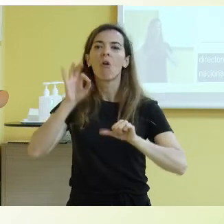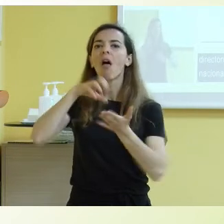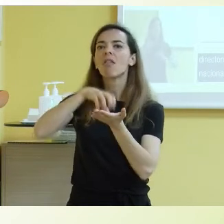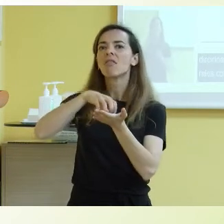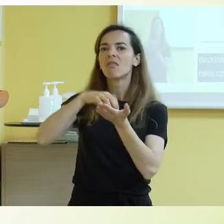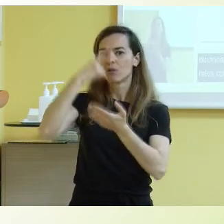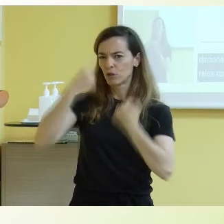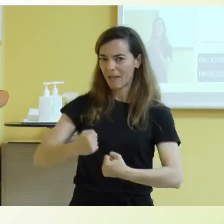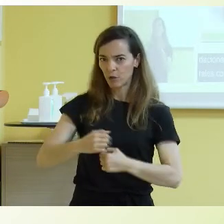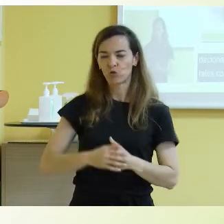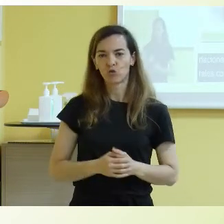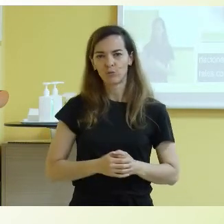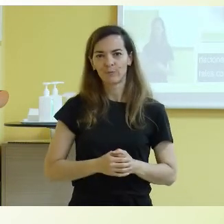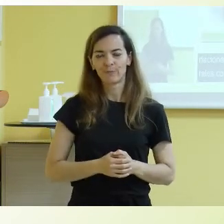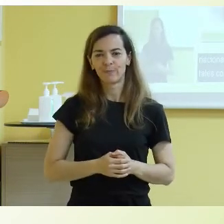centros expertos.